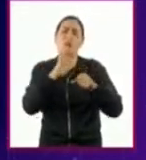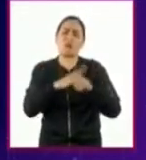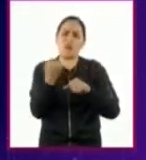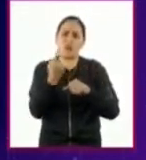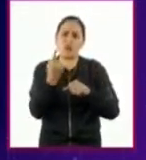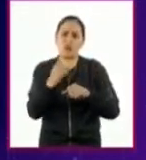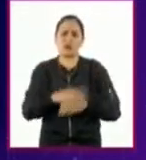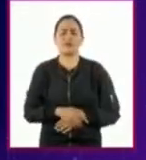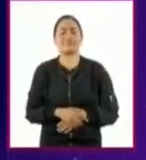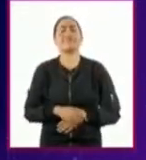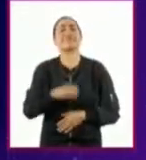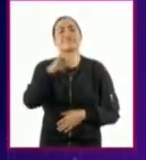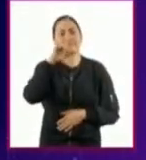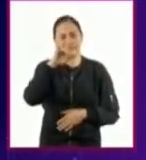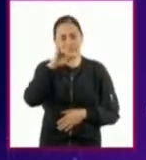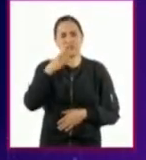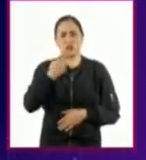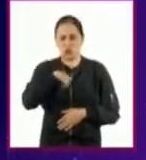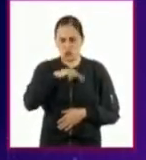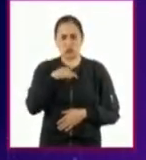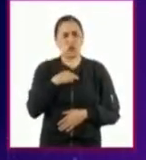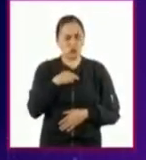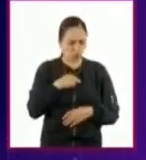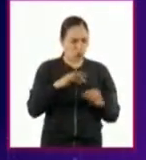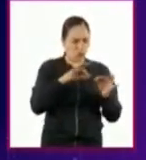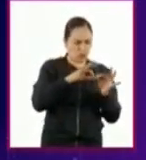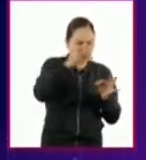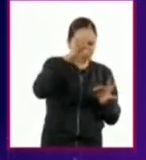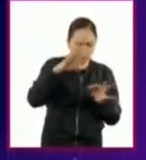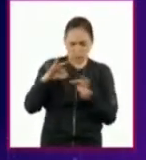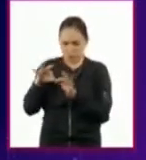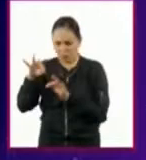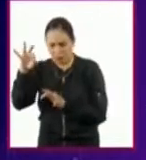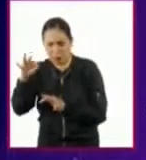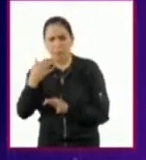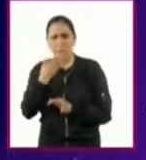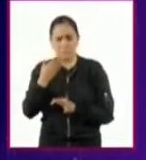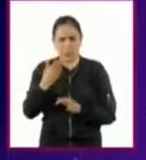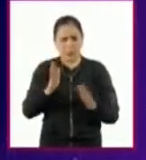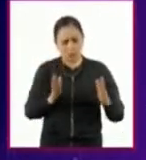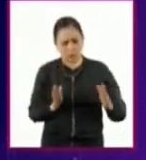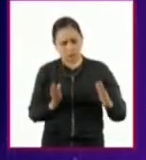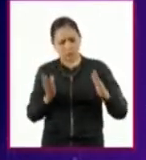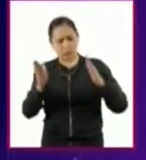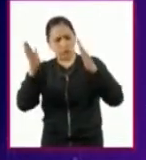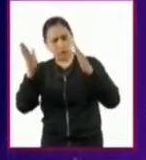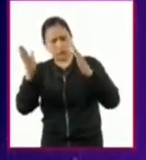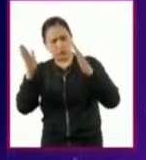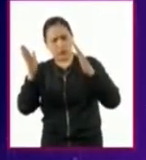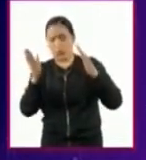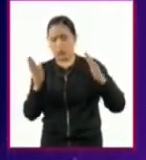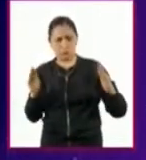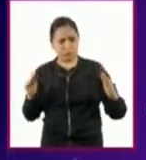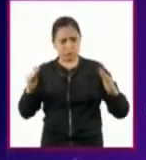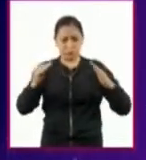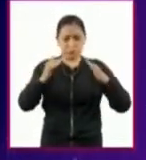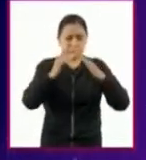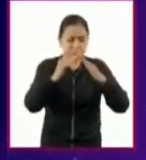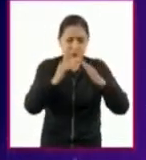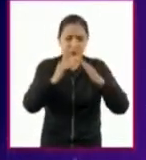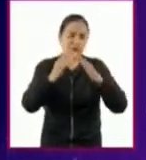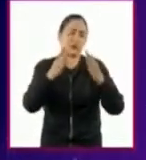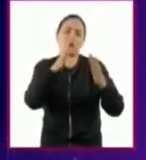Efectivamente, aunque realizamos los trazos correctamente, la posición y medida de los ángulos no permite que se corten sus